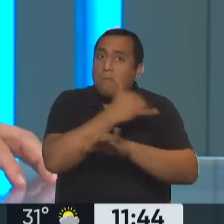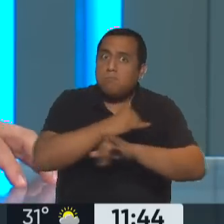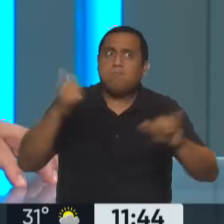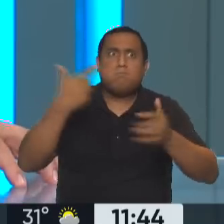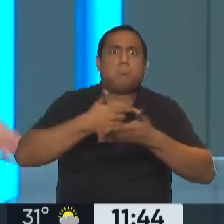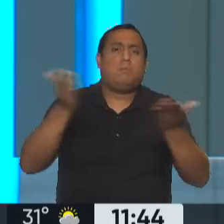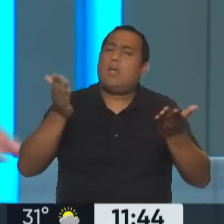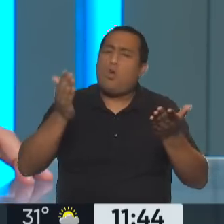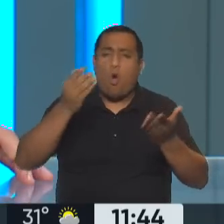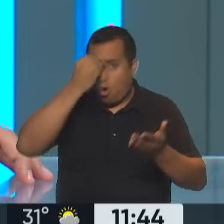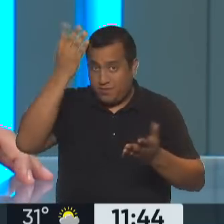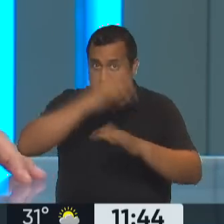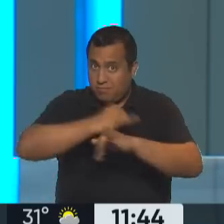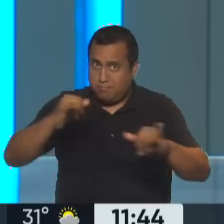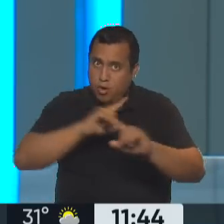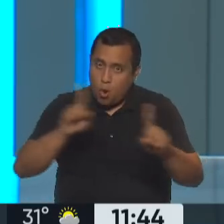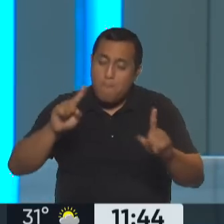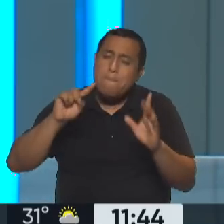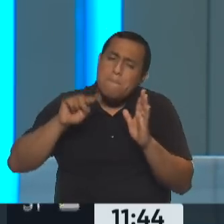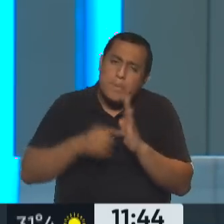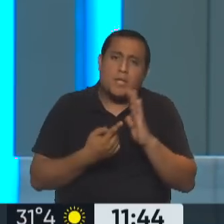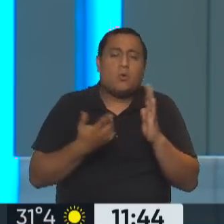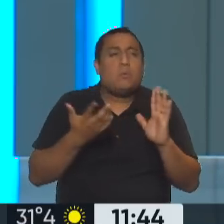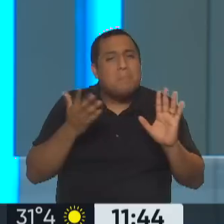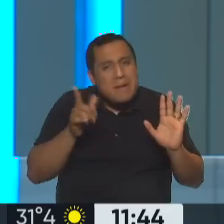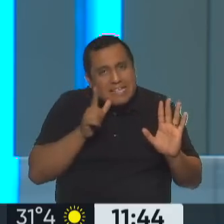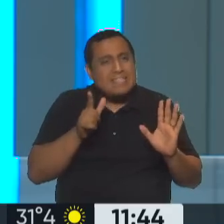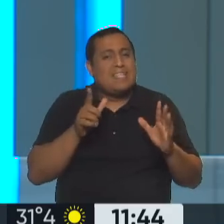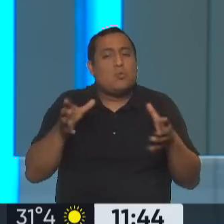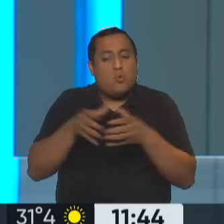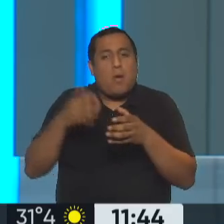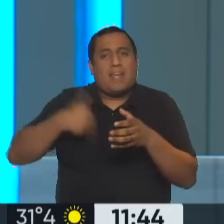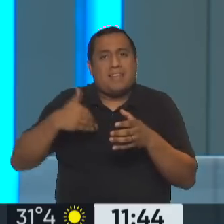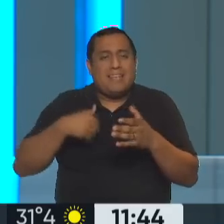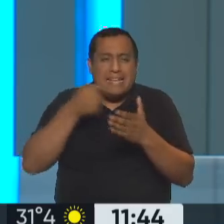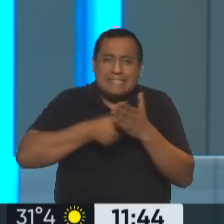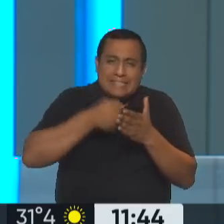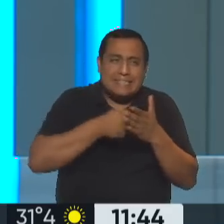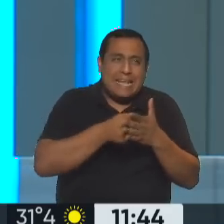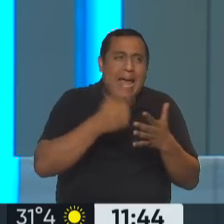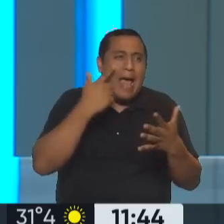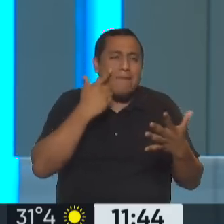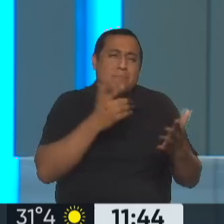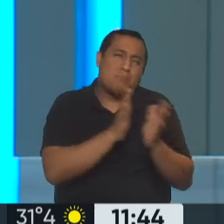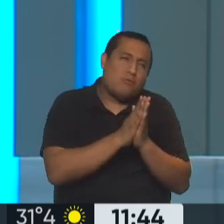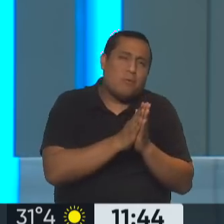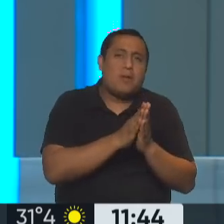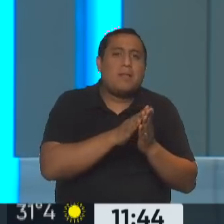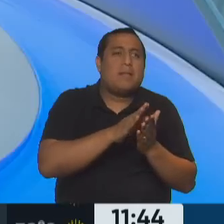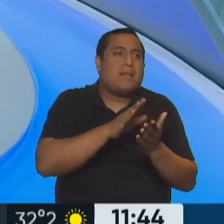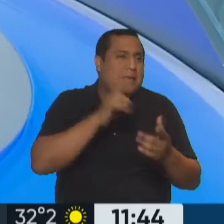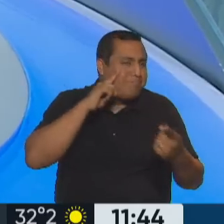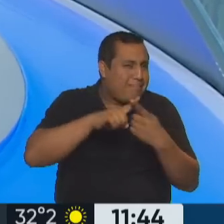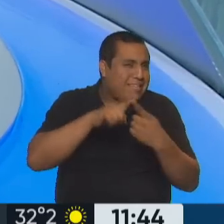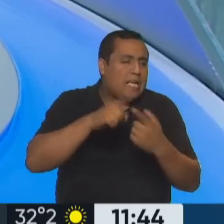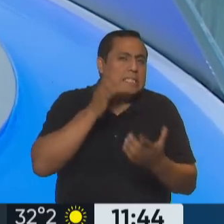no es oficial, pero hay algún intento de la delegación argentina de lograr algún tipo de flexibilización en estas metas.